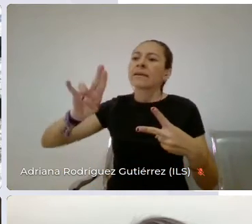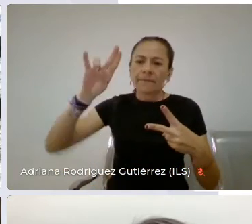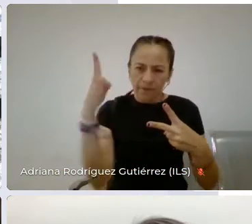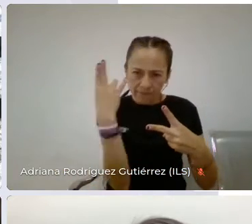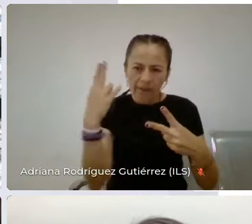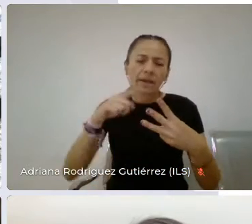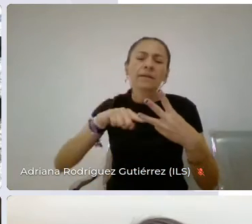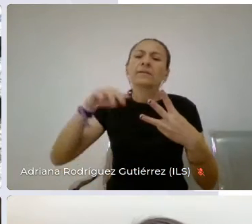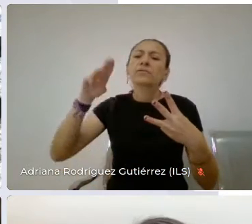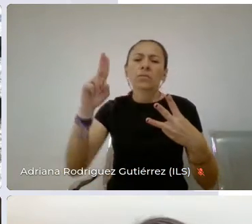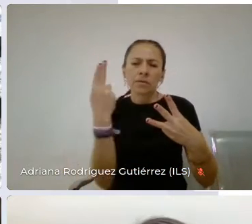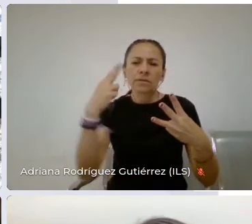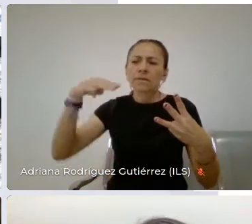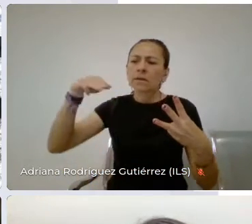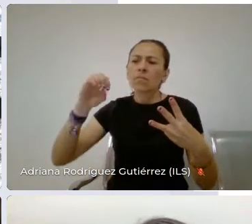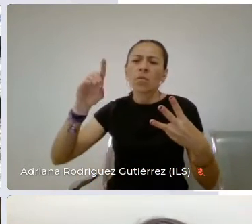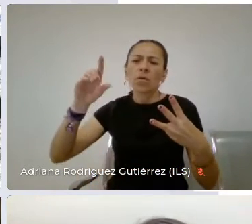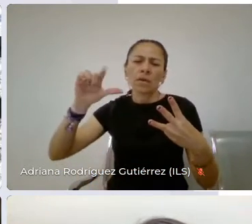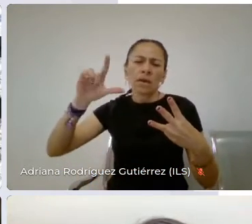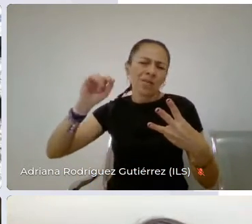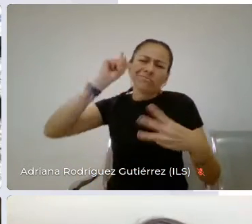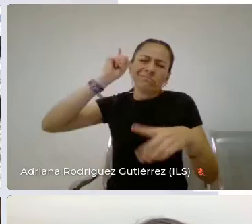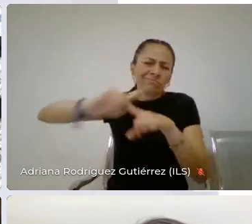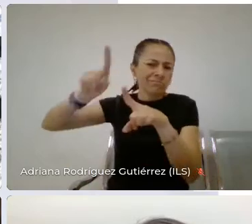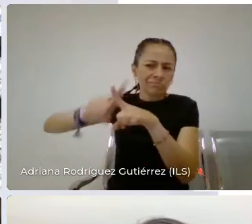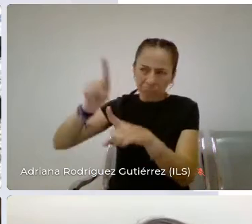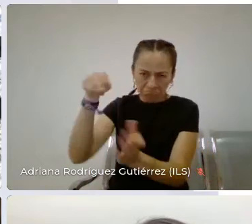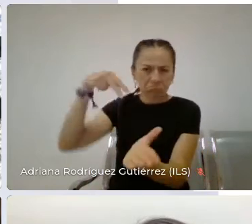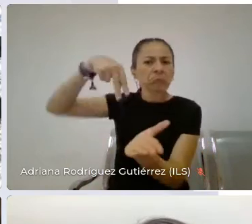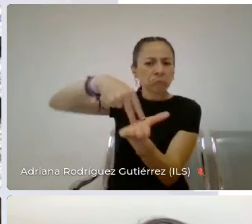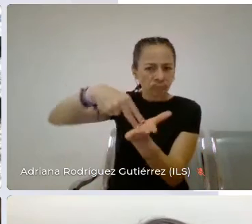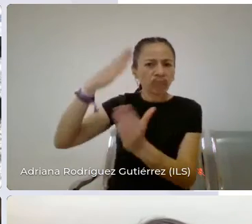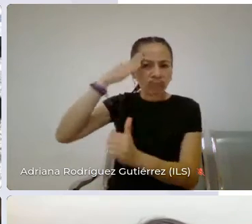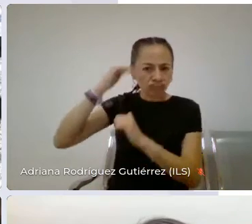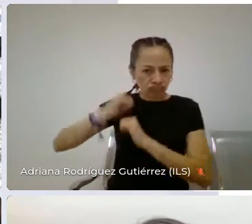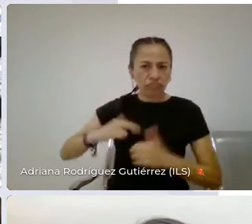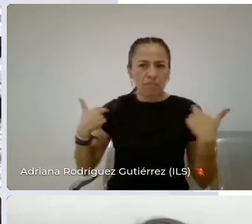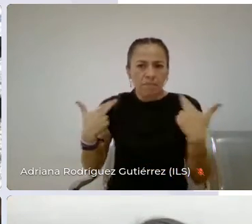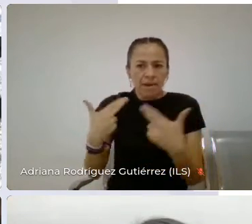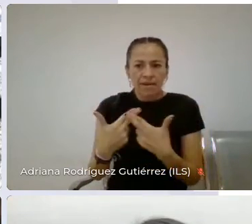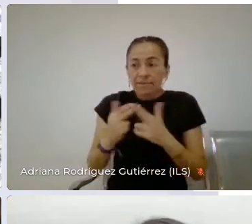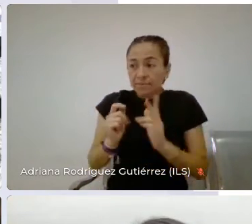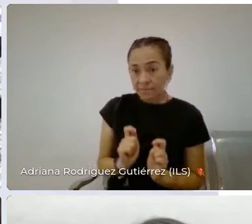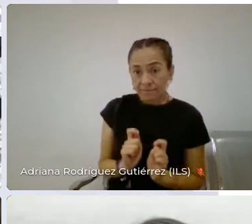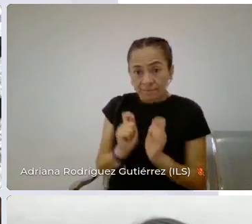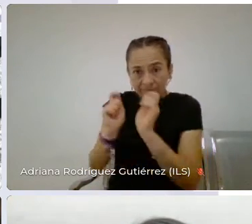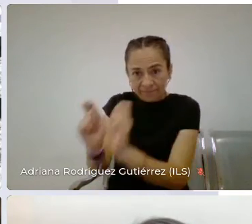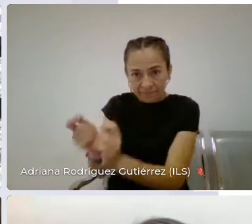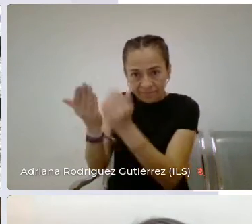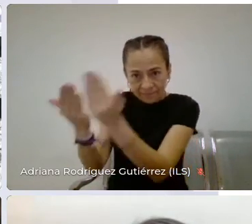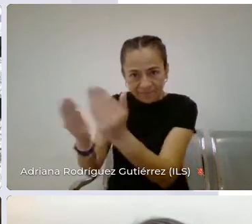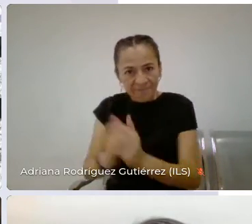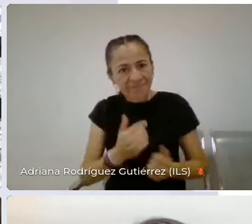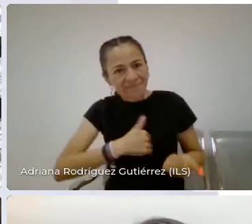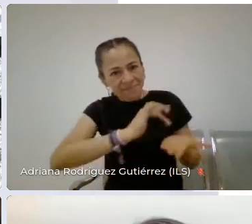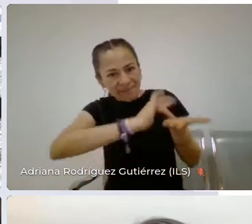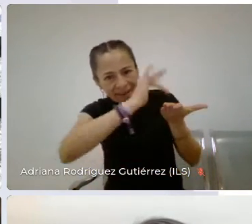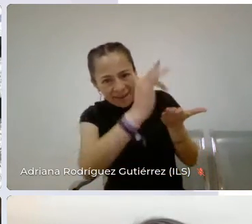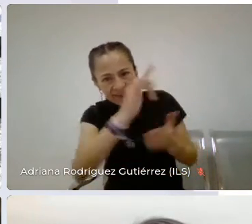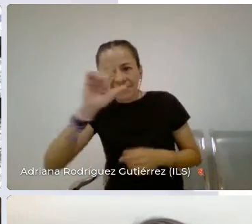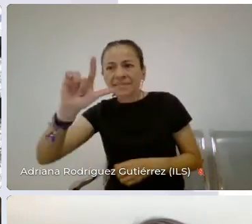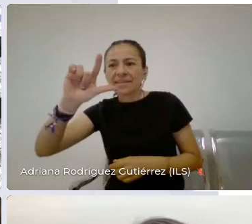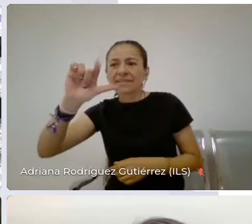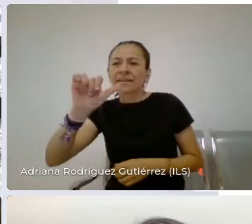entre otras más. Le damos la palabra a Andrés, por favor. Gracias, Laura. Gracias por